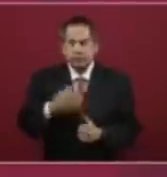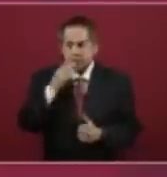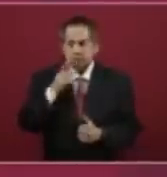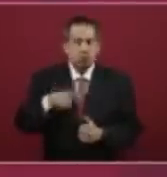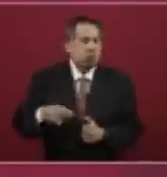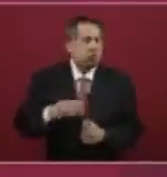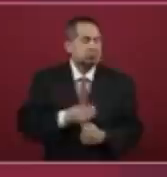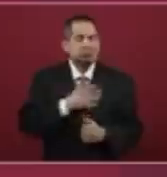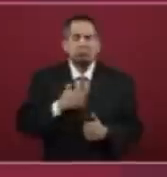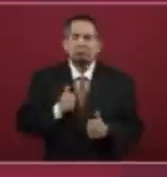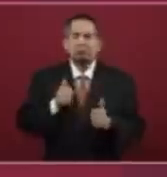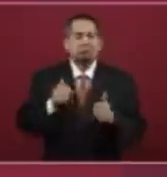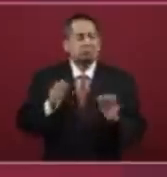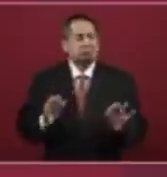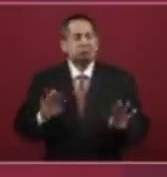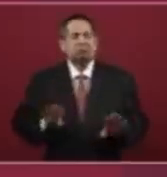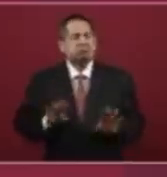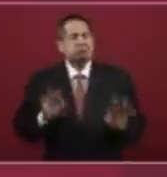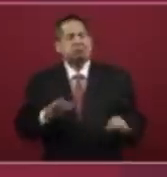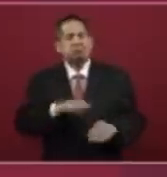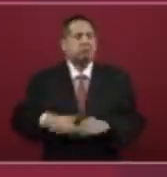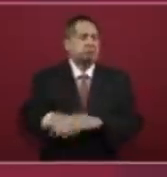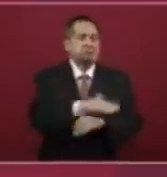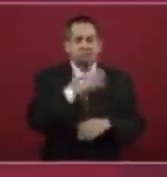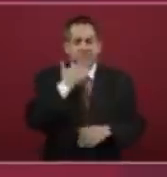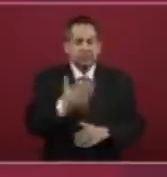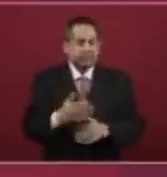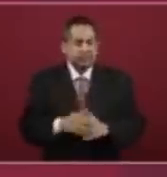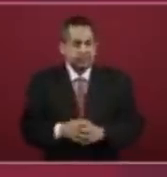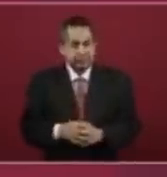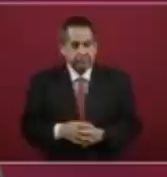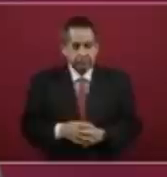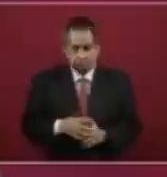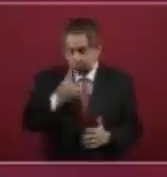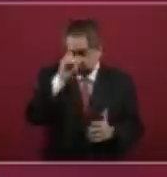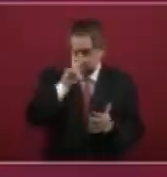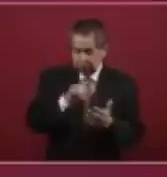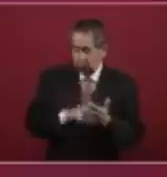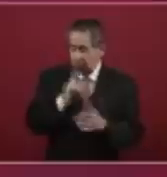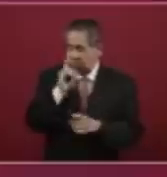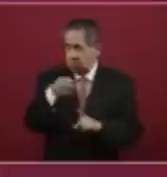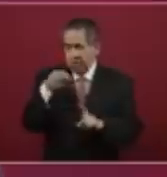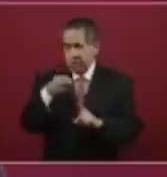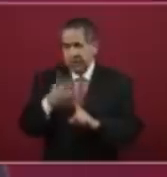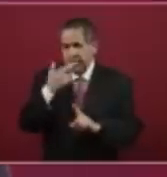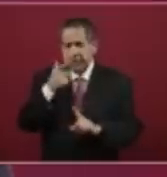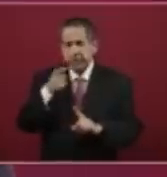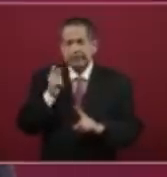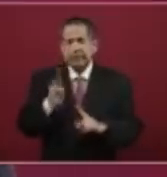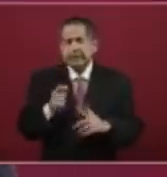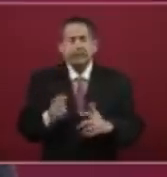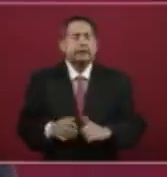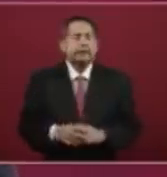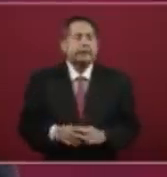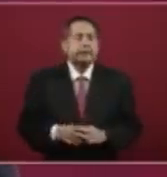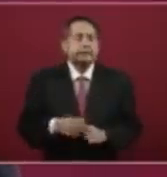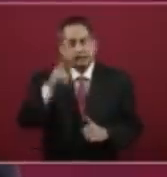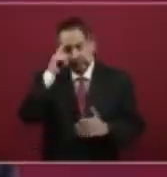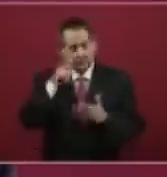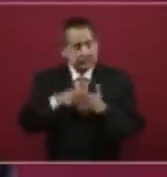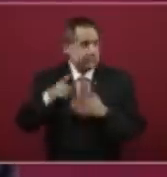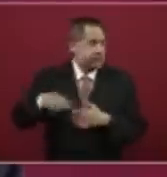bienestar. Y yo creo que lo que mejor define lo que